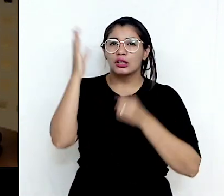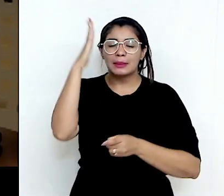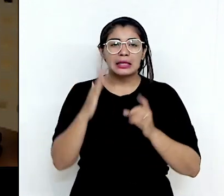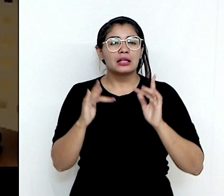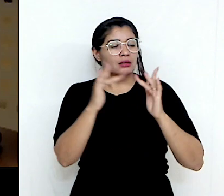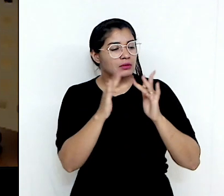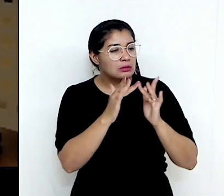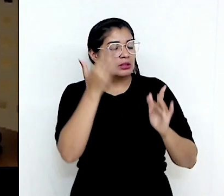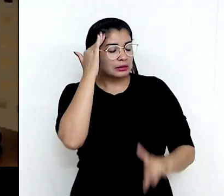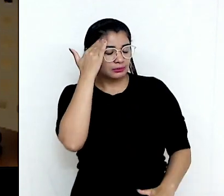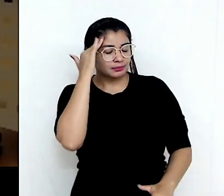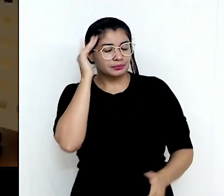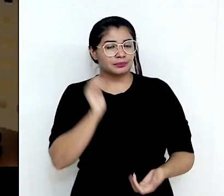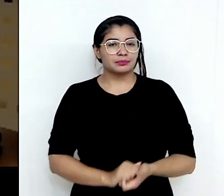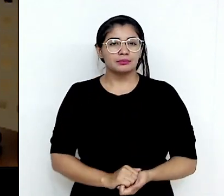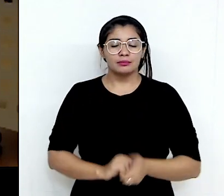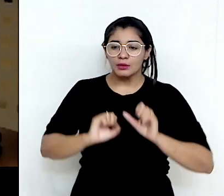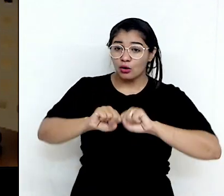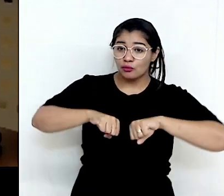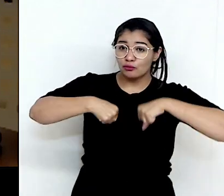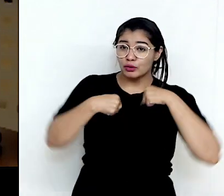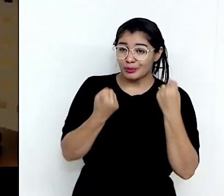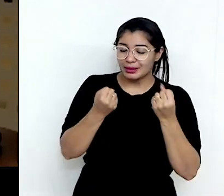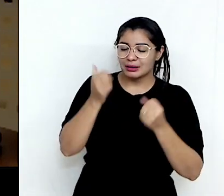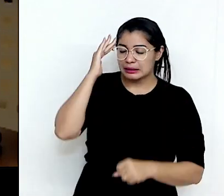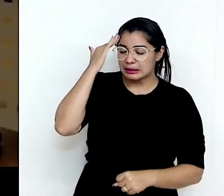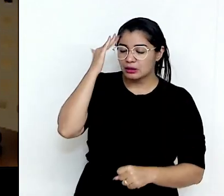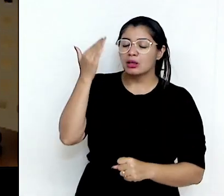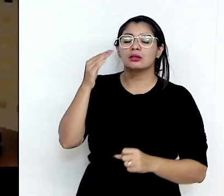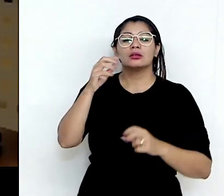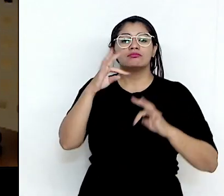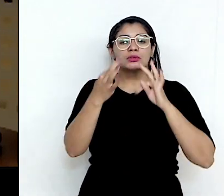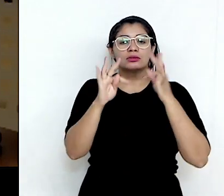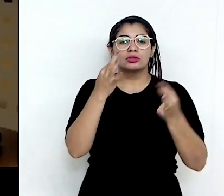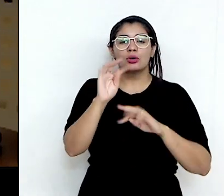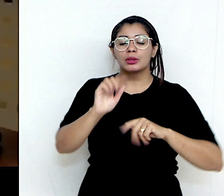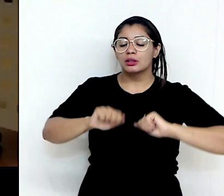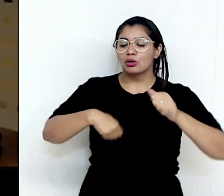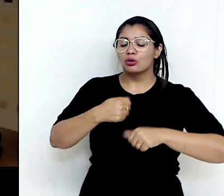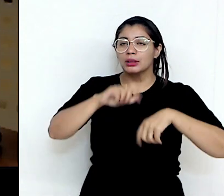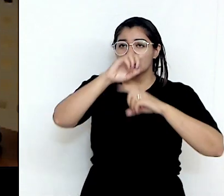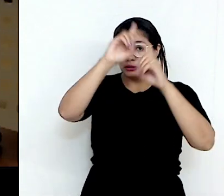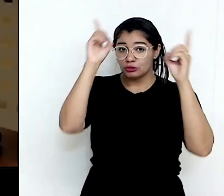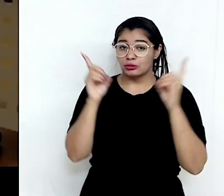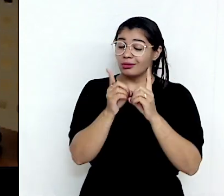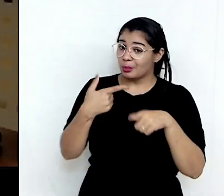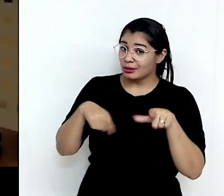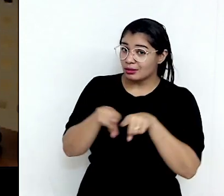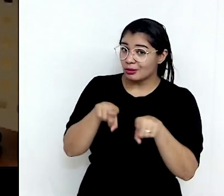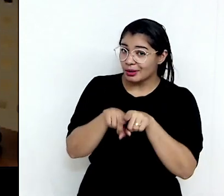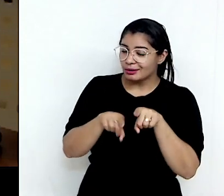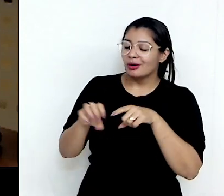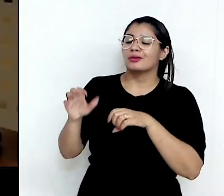memorándum de entendimiento para fortalecer esta cooperación en telecomunicaciones y economía digital. Y en el ámbito